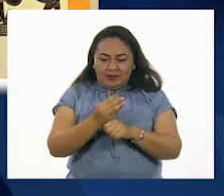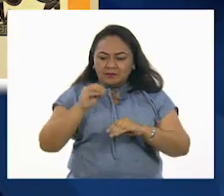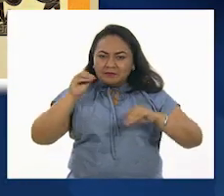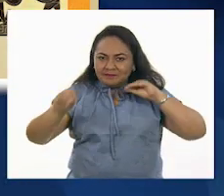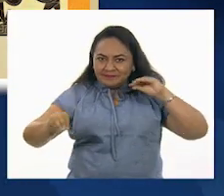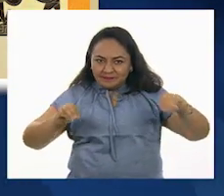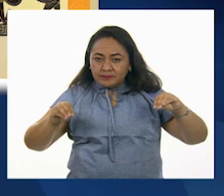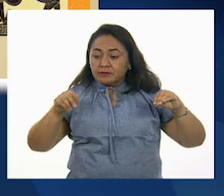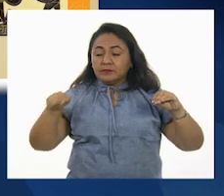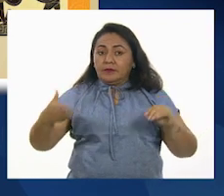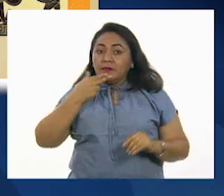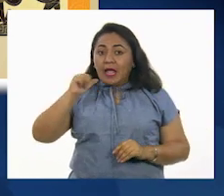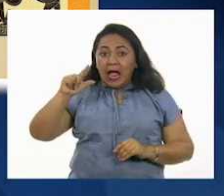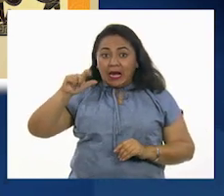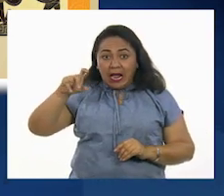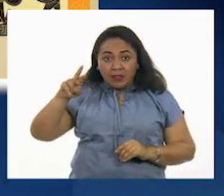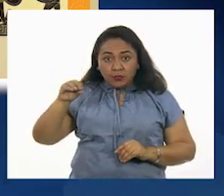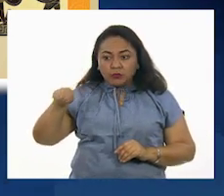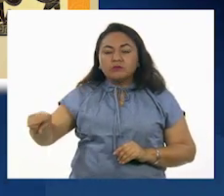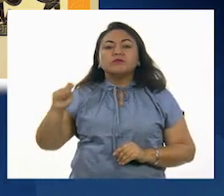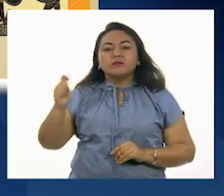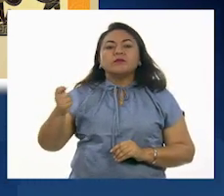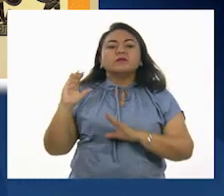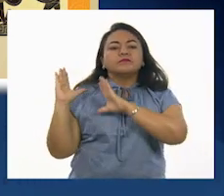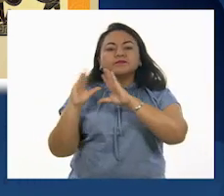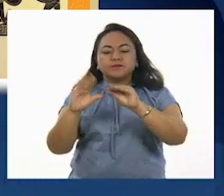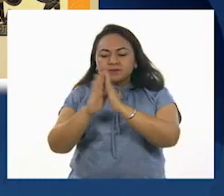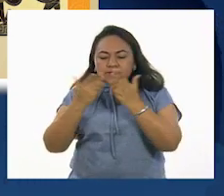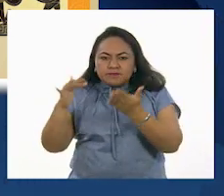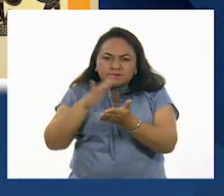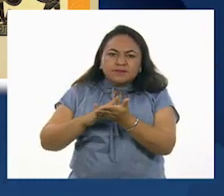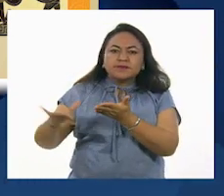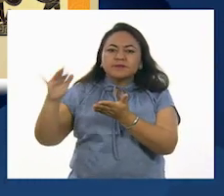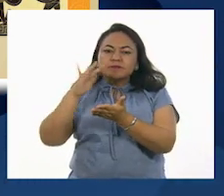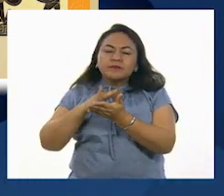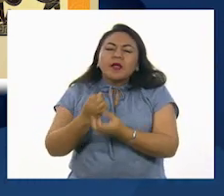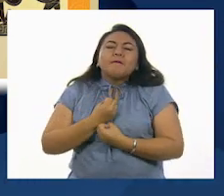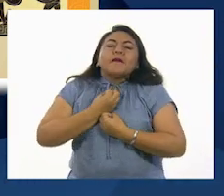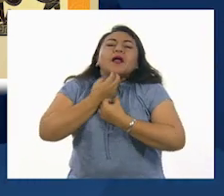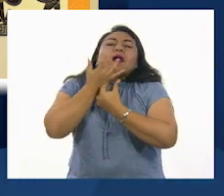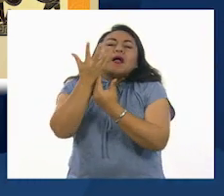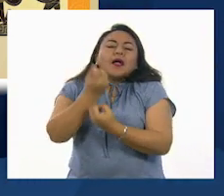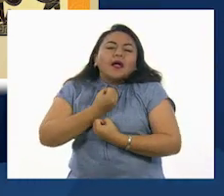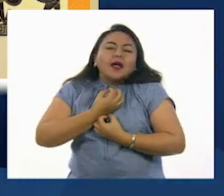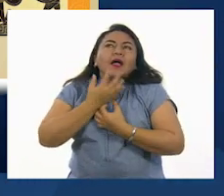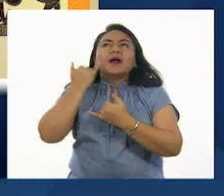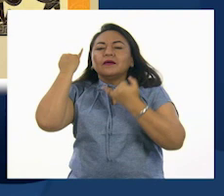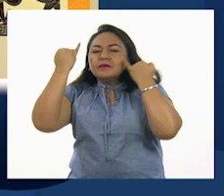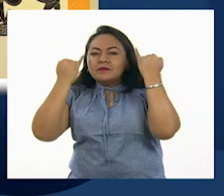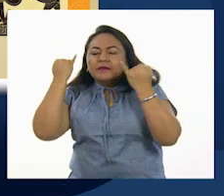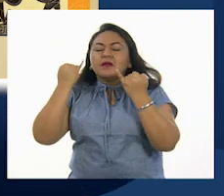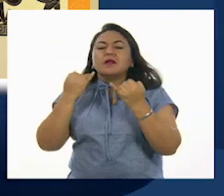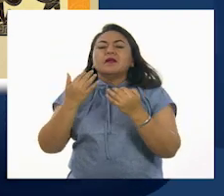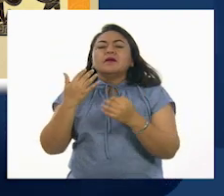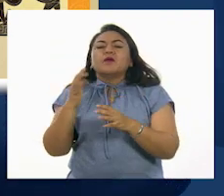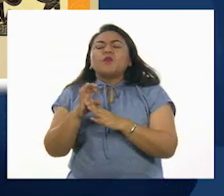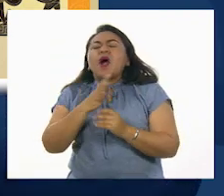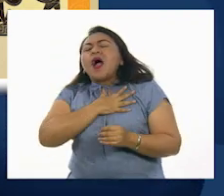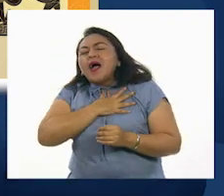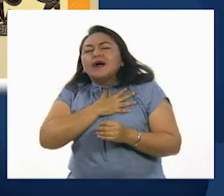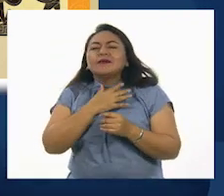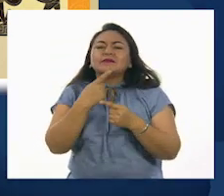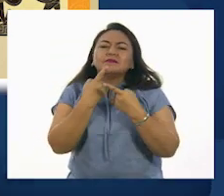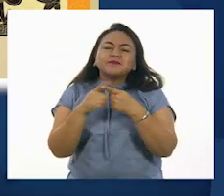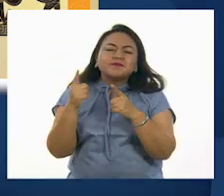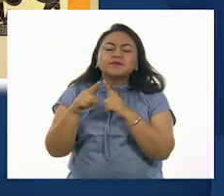Alejandro fue educado en la literatura griega clásica, con la lectura de poemas épicos, líricos y trágicos, lo que le